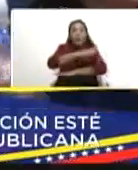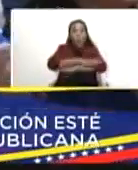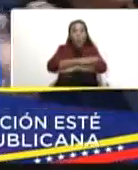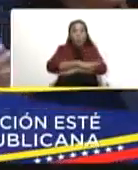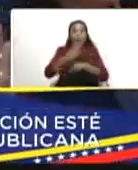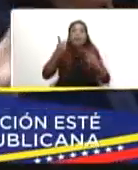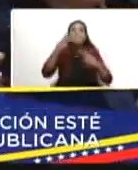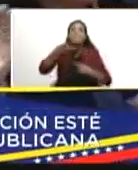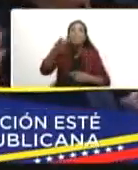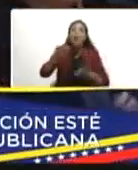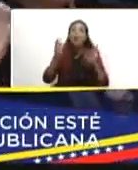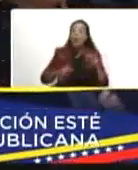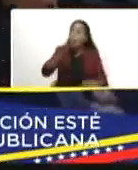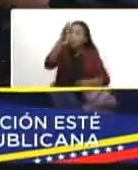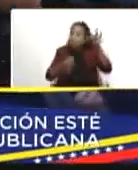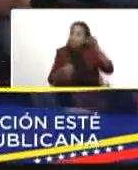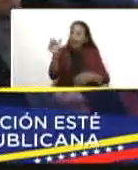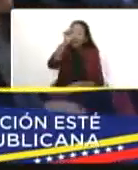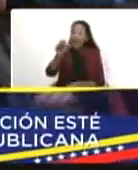políticas